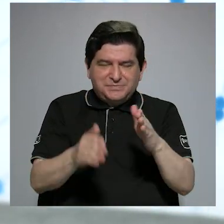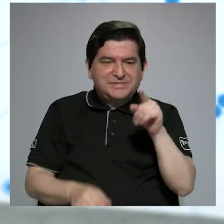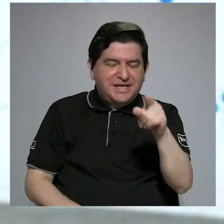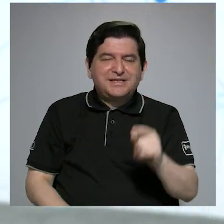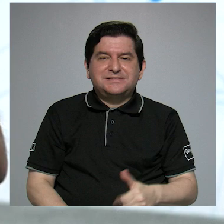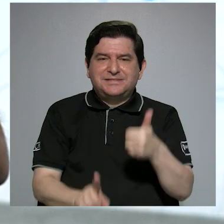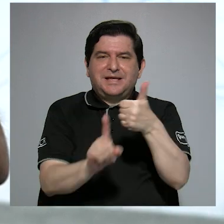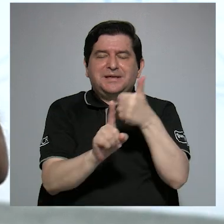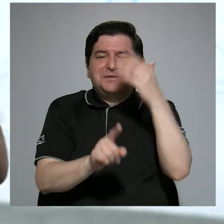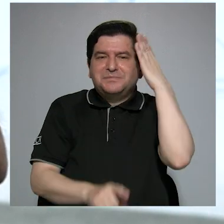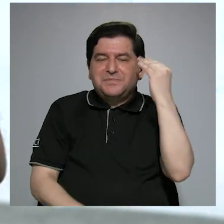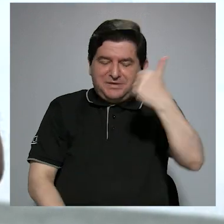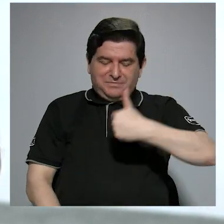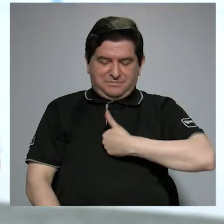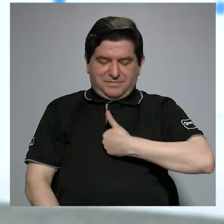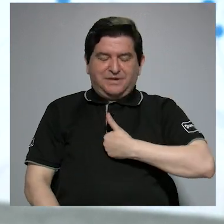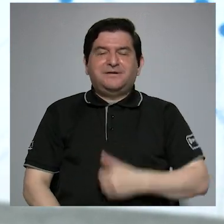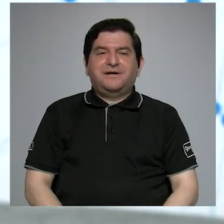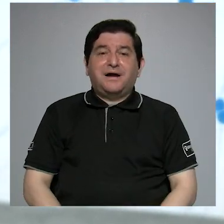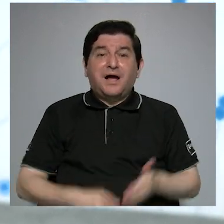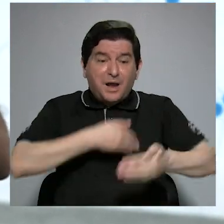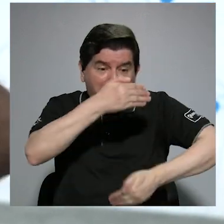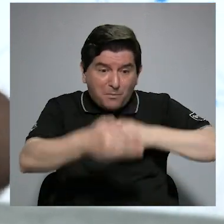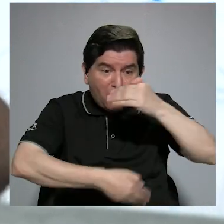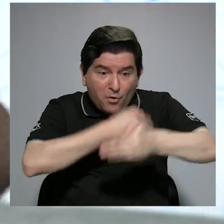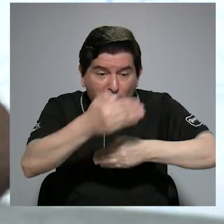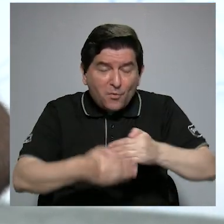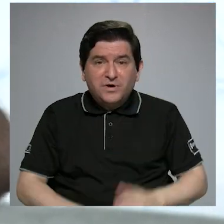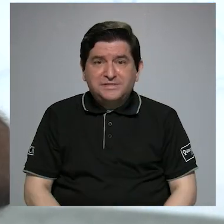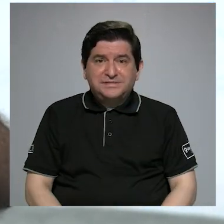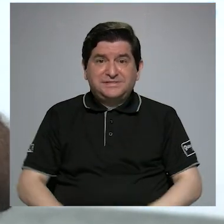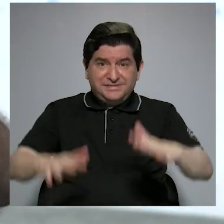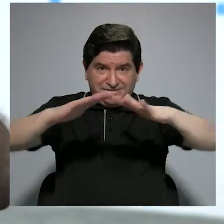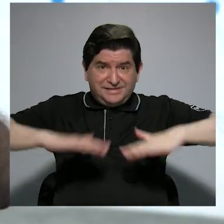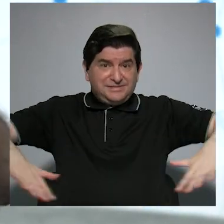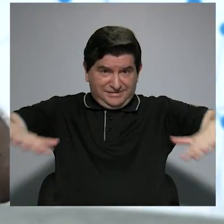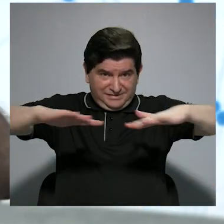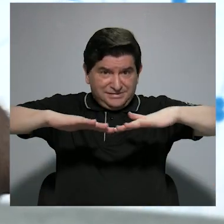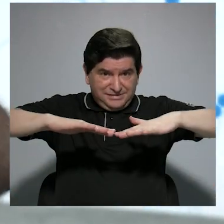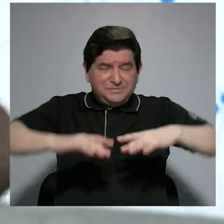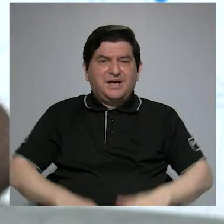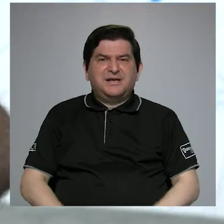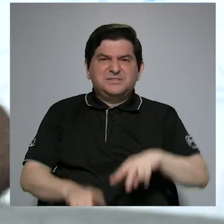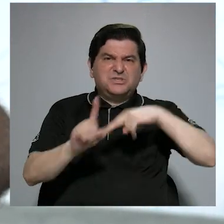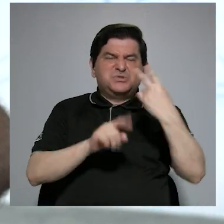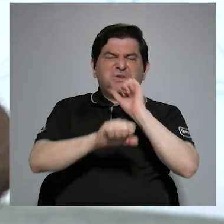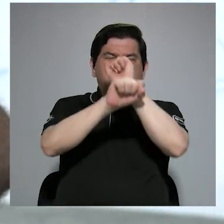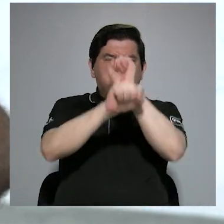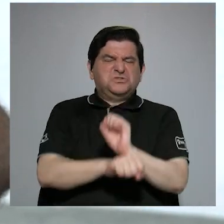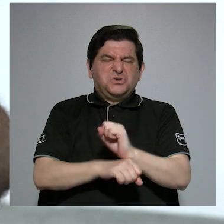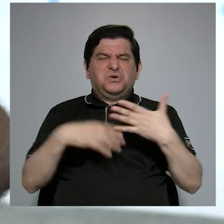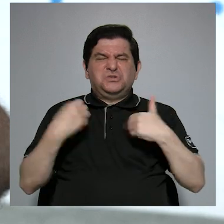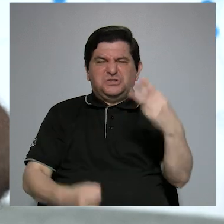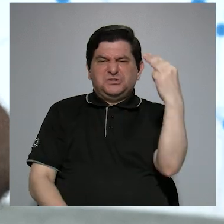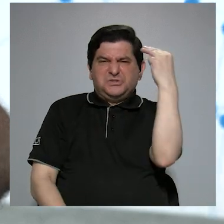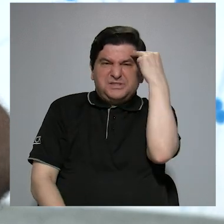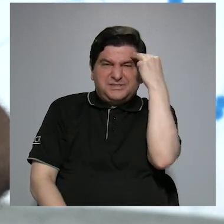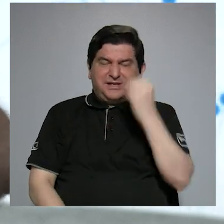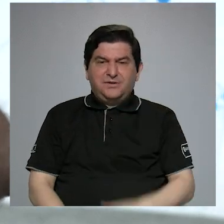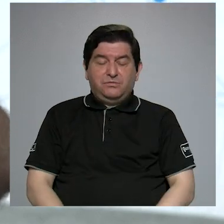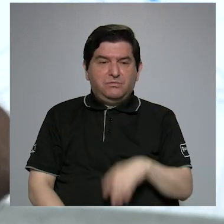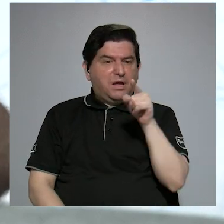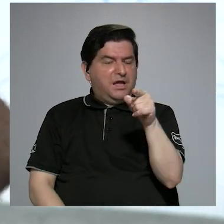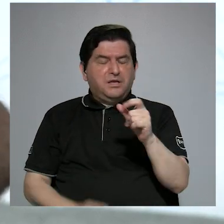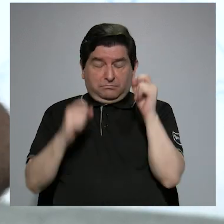experiencia. Y cuando nosotros llevamos esas propuestas a estos espacios que muchas veces, ¿verdad?, tienen una visión más tradicional de la salud mental, pues